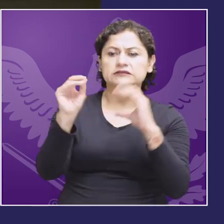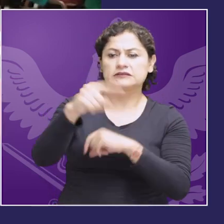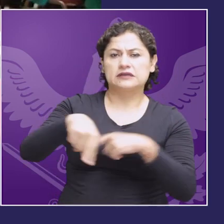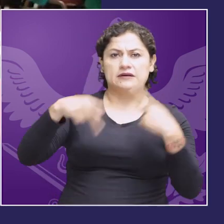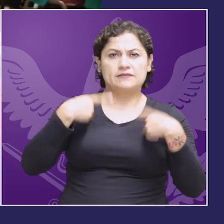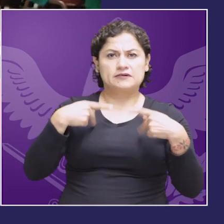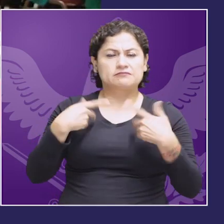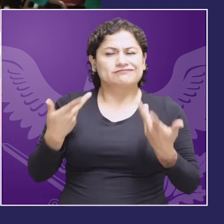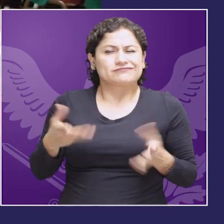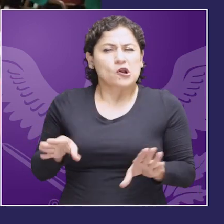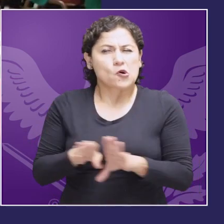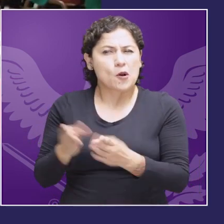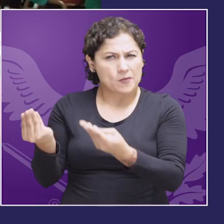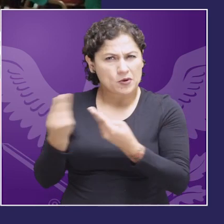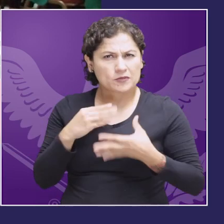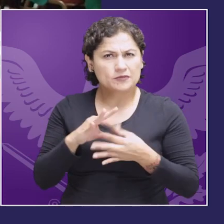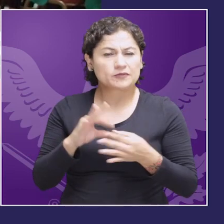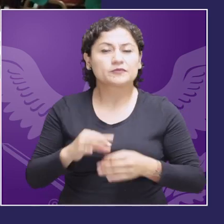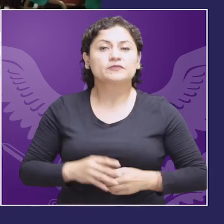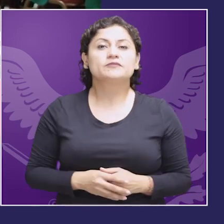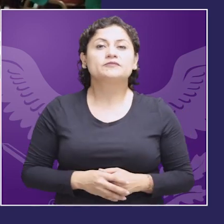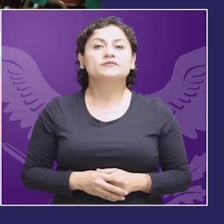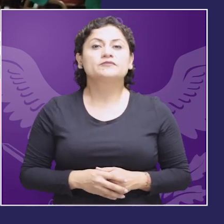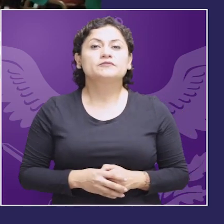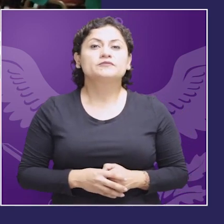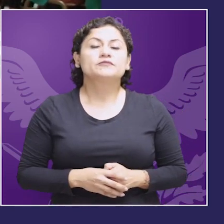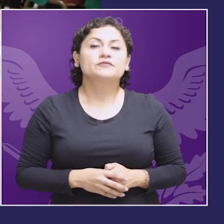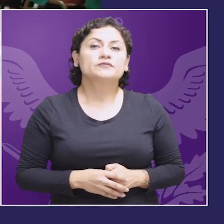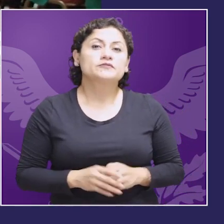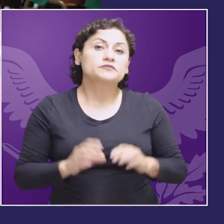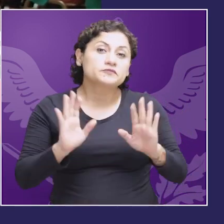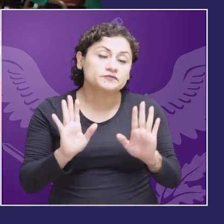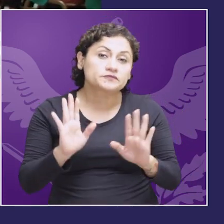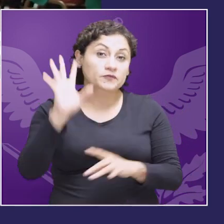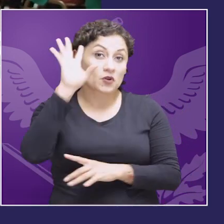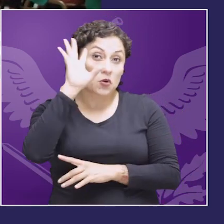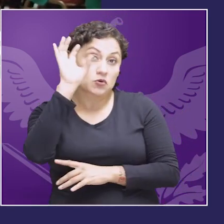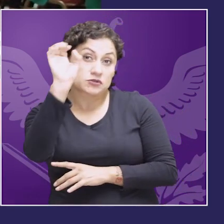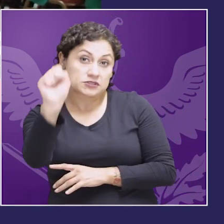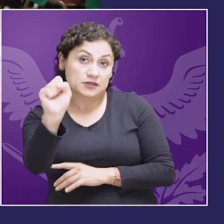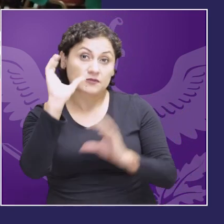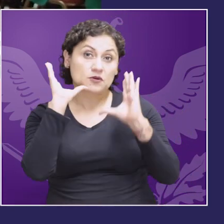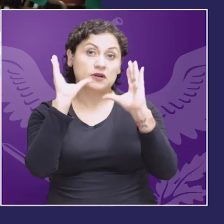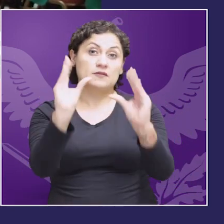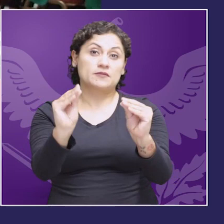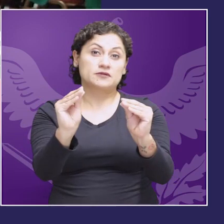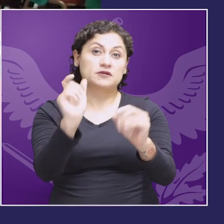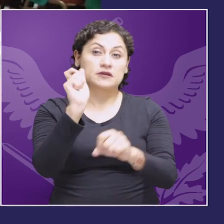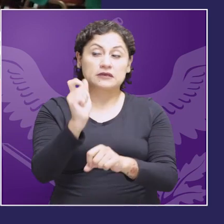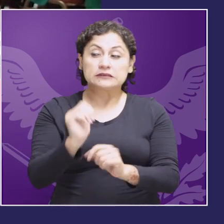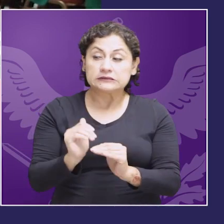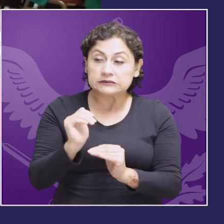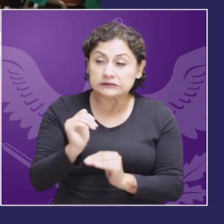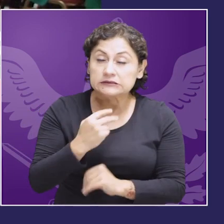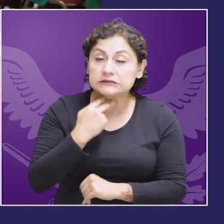temas? Gracias. La comisión, yo entiendo que el término capacitación efectivamente es